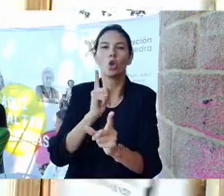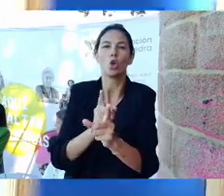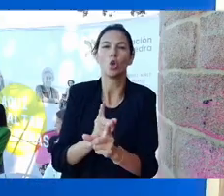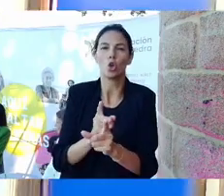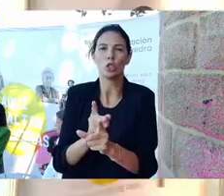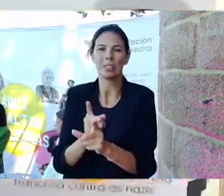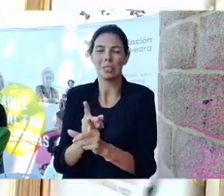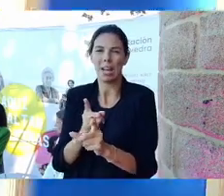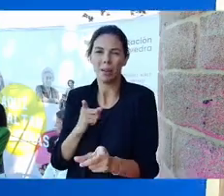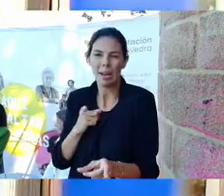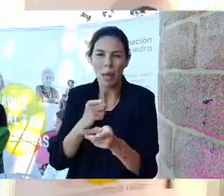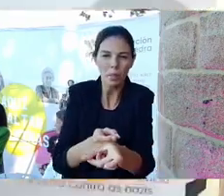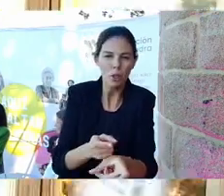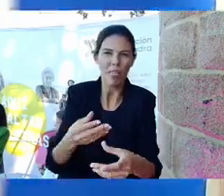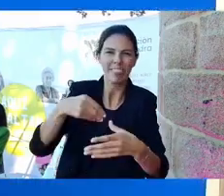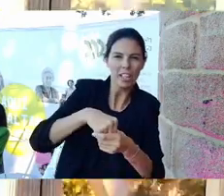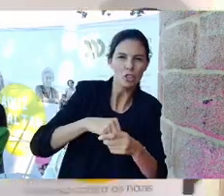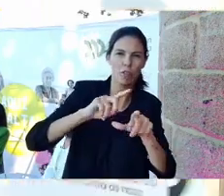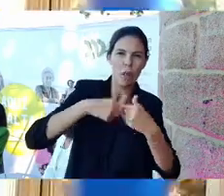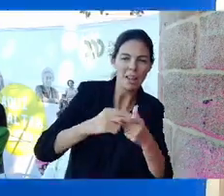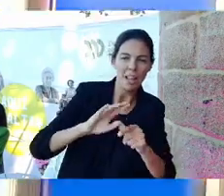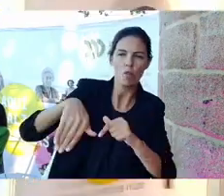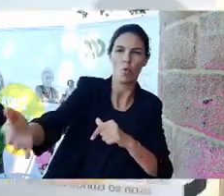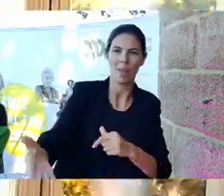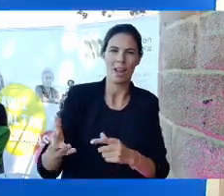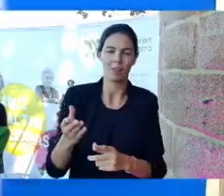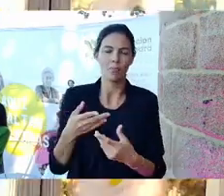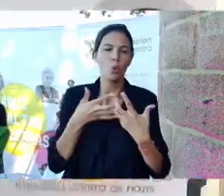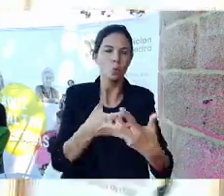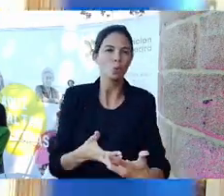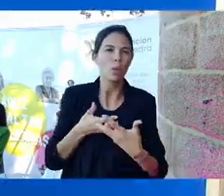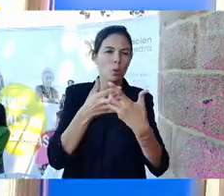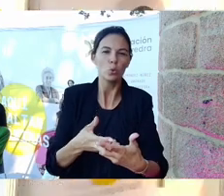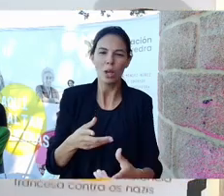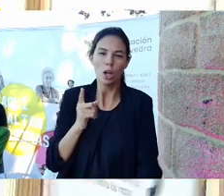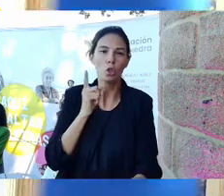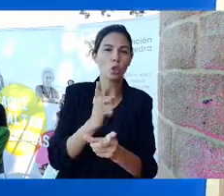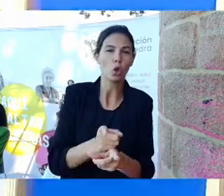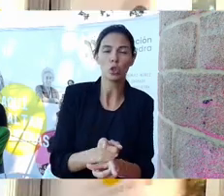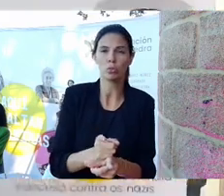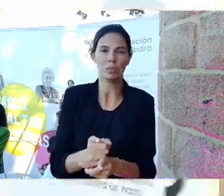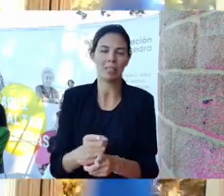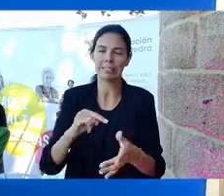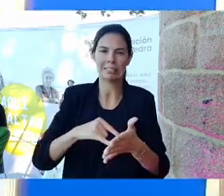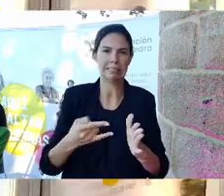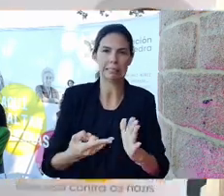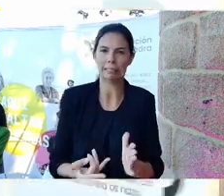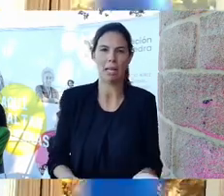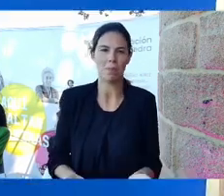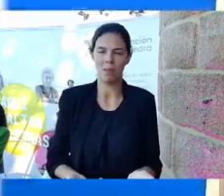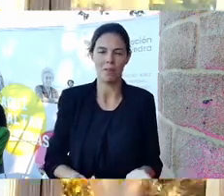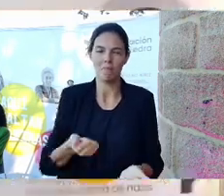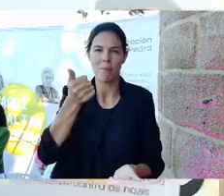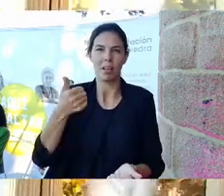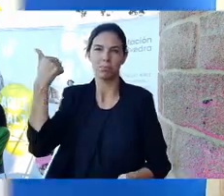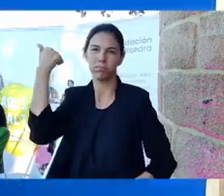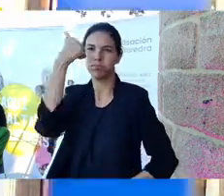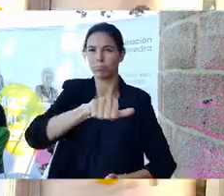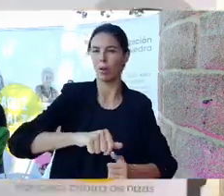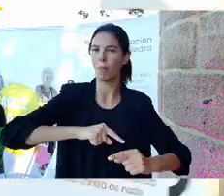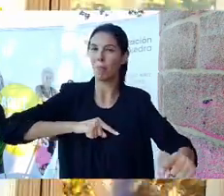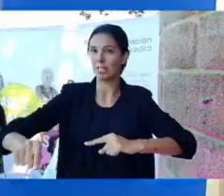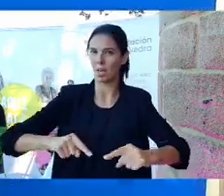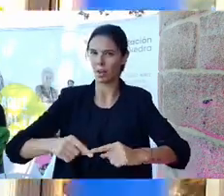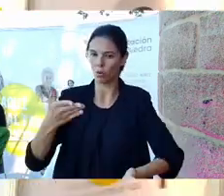contra inimigos dentro e fora da familia, loitou contra un sistema enteiro que era moito máis